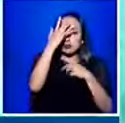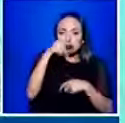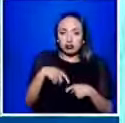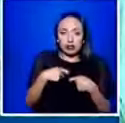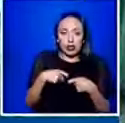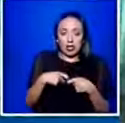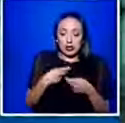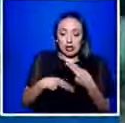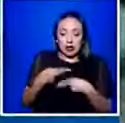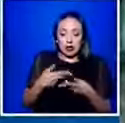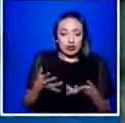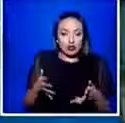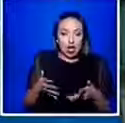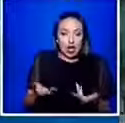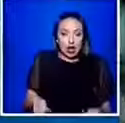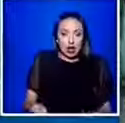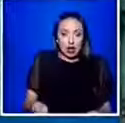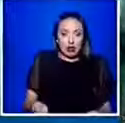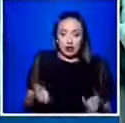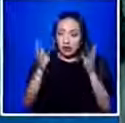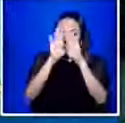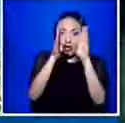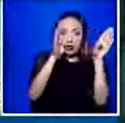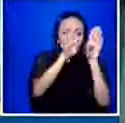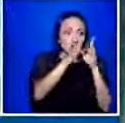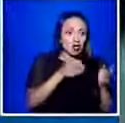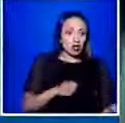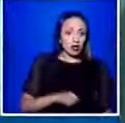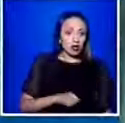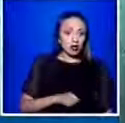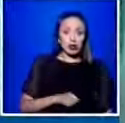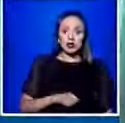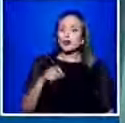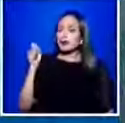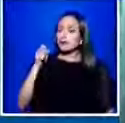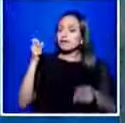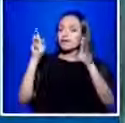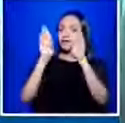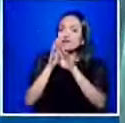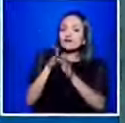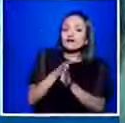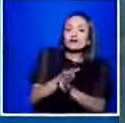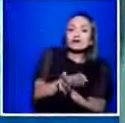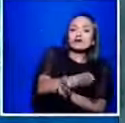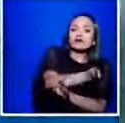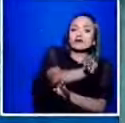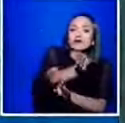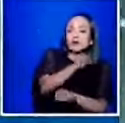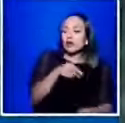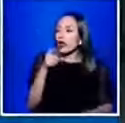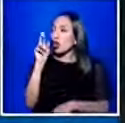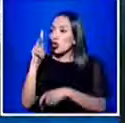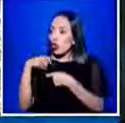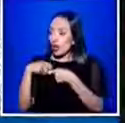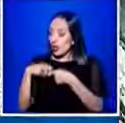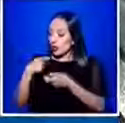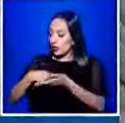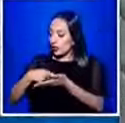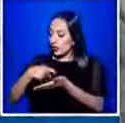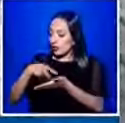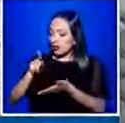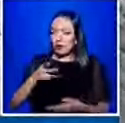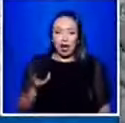las cosas se dañan, los negocios se cierran. Se cierran porque no hay de dónde sacar para poder pagar, se